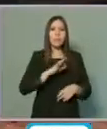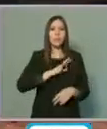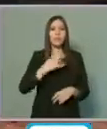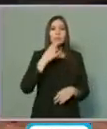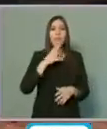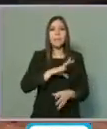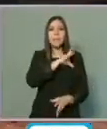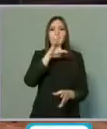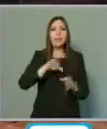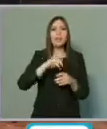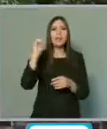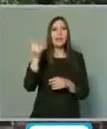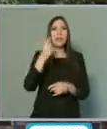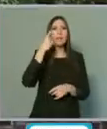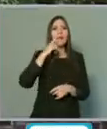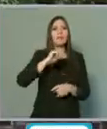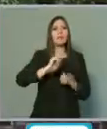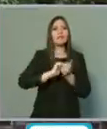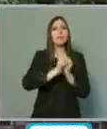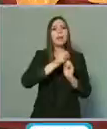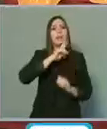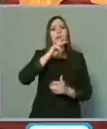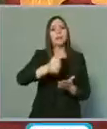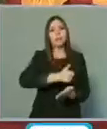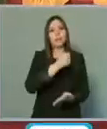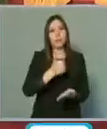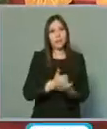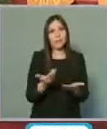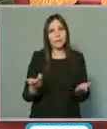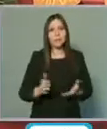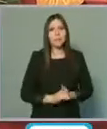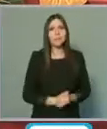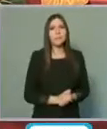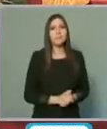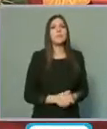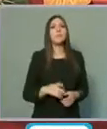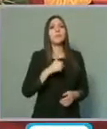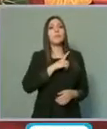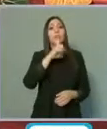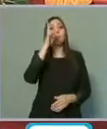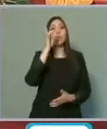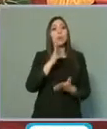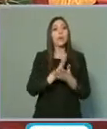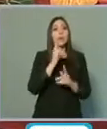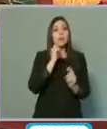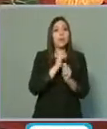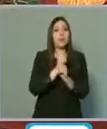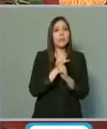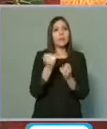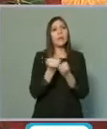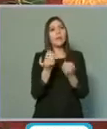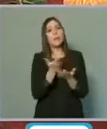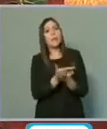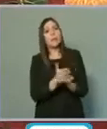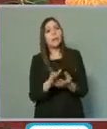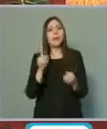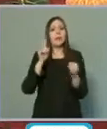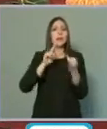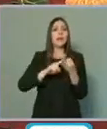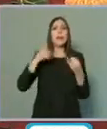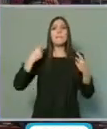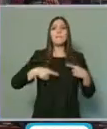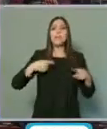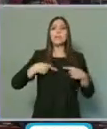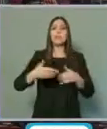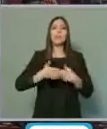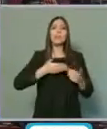tener una ciudad mejor, por supuesto. Definitivamente. Y bueno, pues también, no solamente en el transporte, sino también, por ejemplo, a los